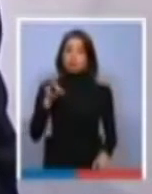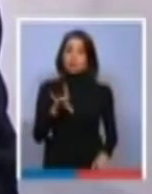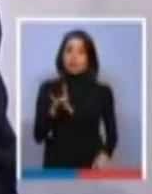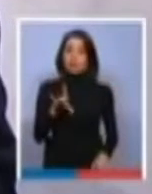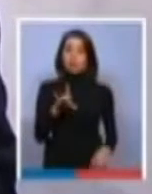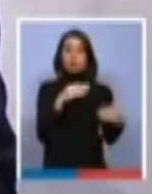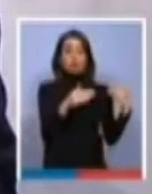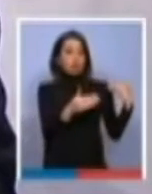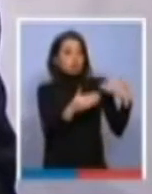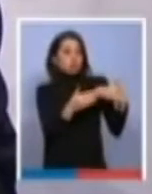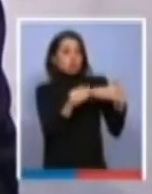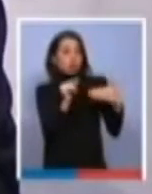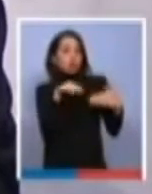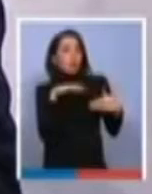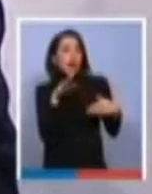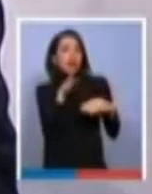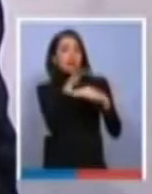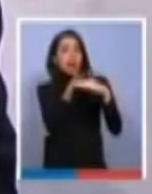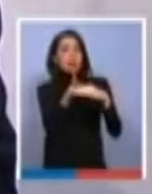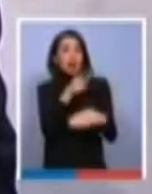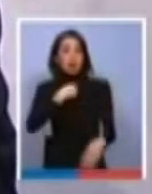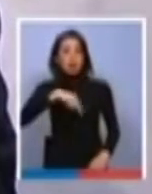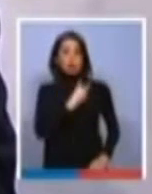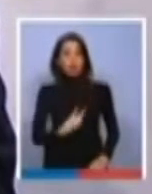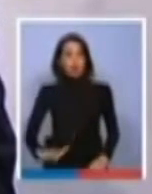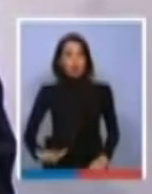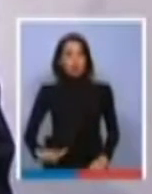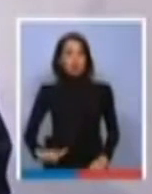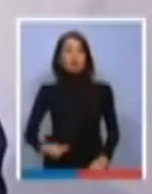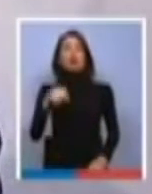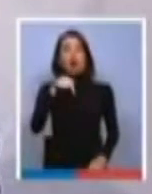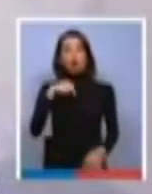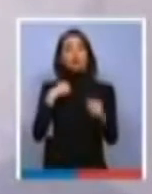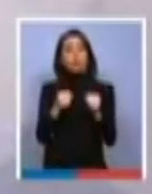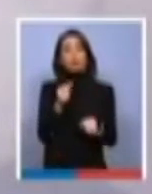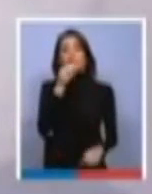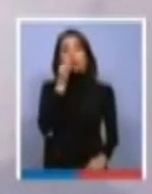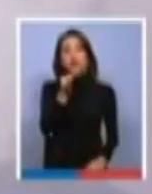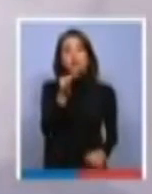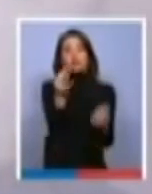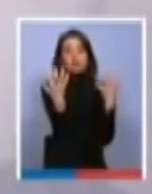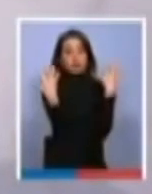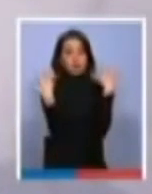cuenta anual del día 21 de mayo pu